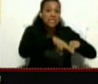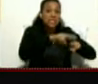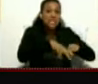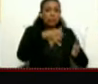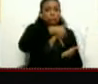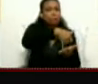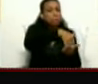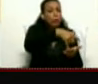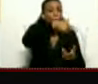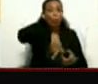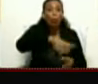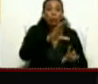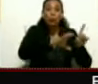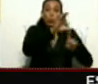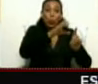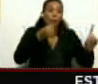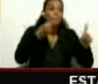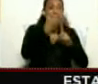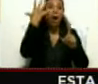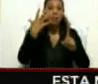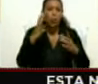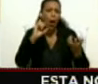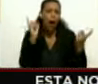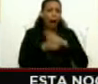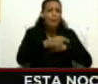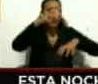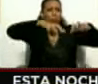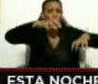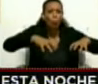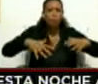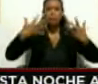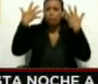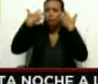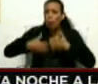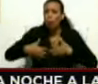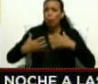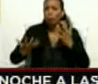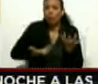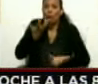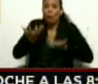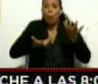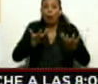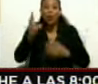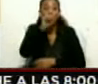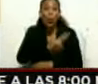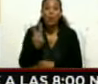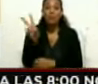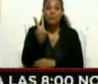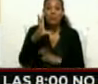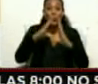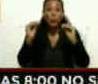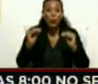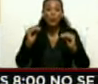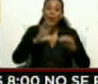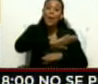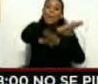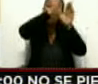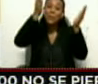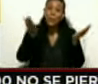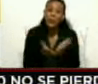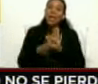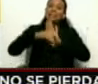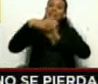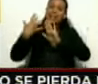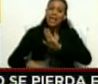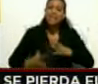más afectada por el impacto del cambio climático. Todos los niños de Venezuela y todos los niños del mundo tienen